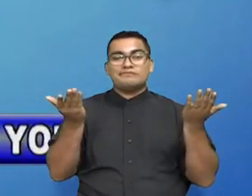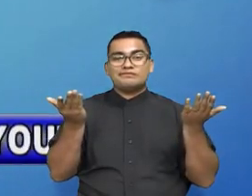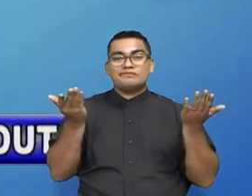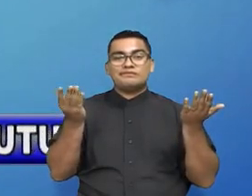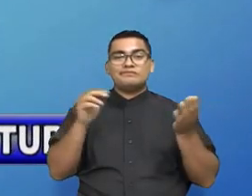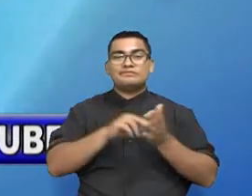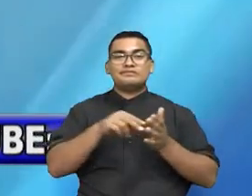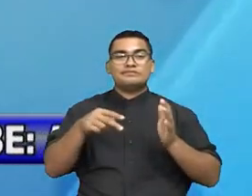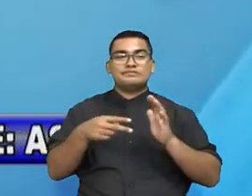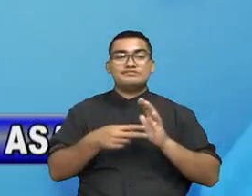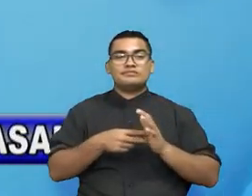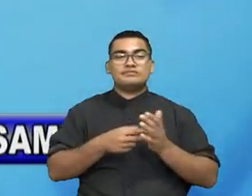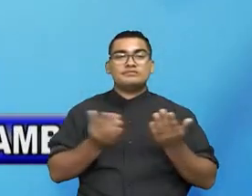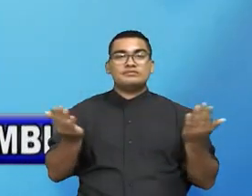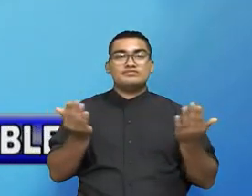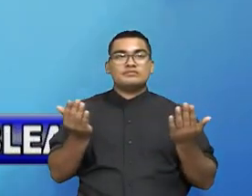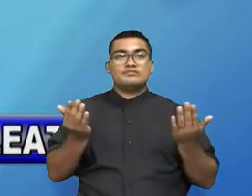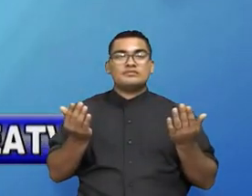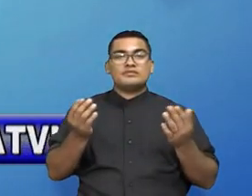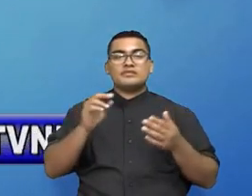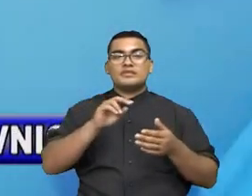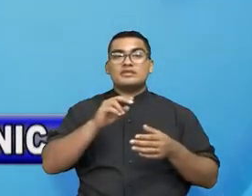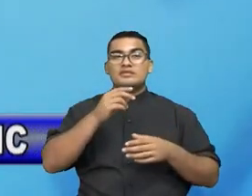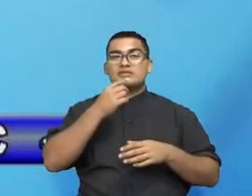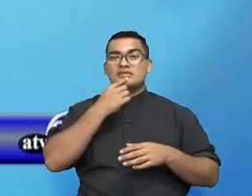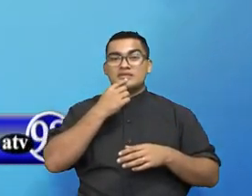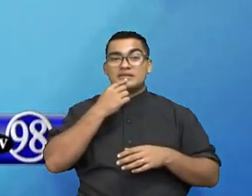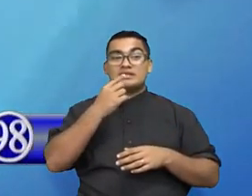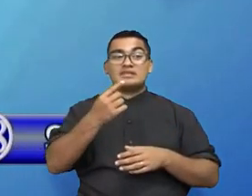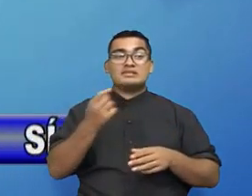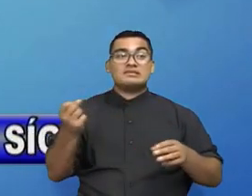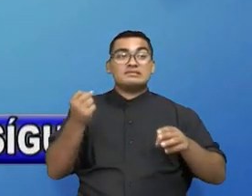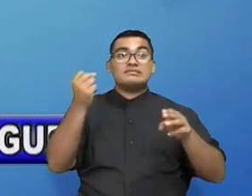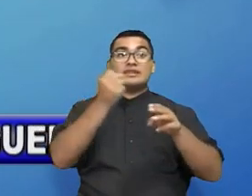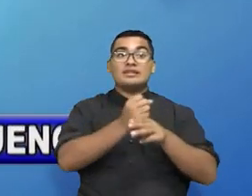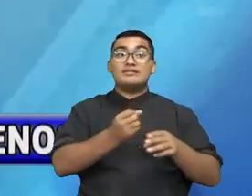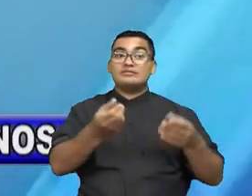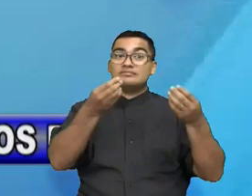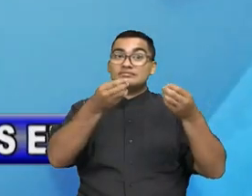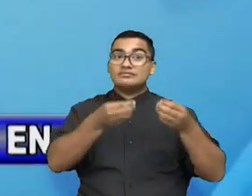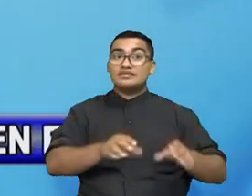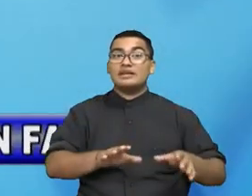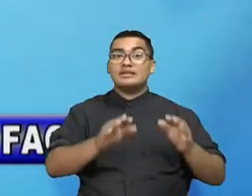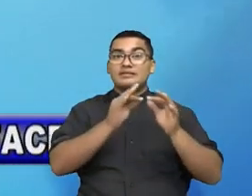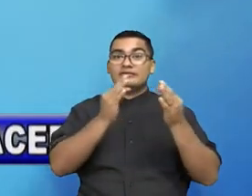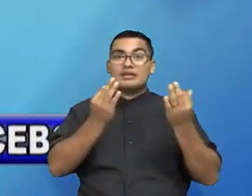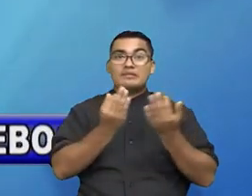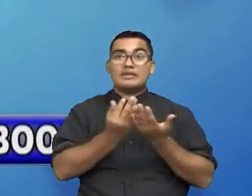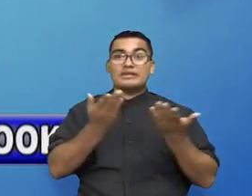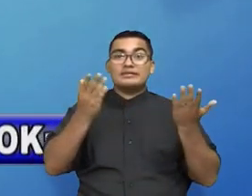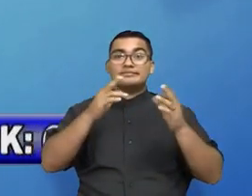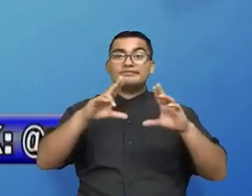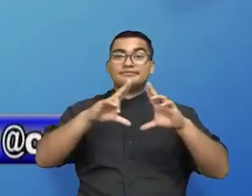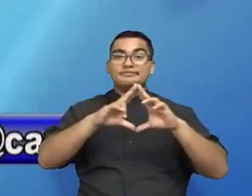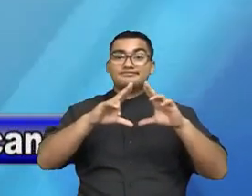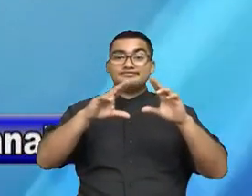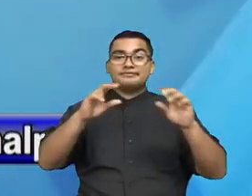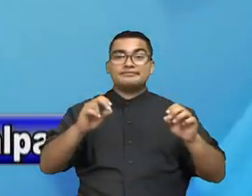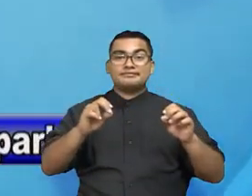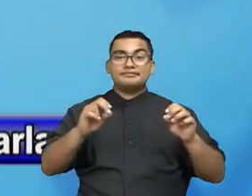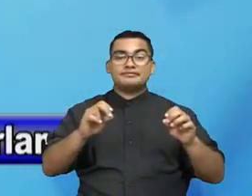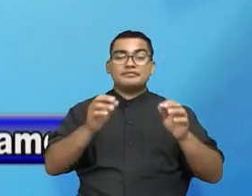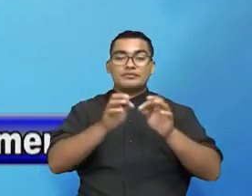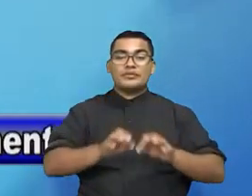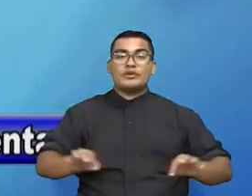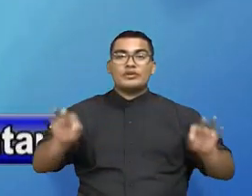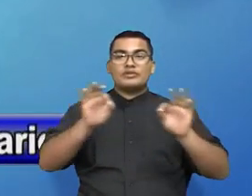no es provocando pérdidas al país y a la familia. La manera civilizada